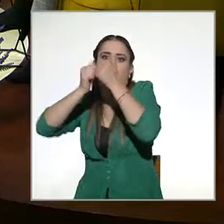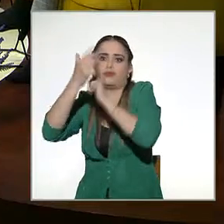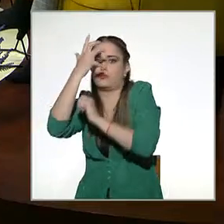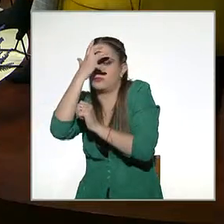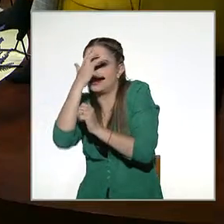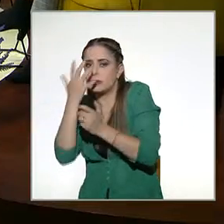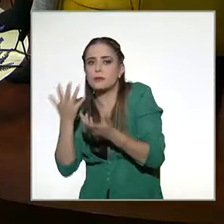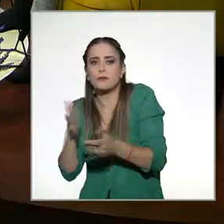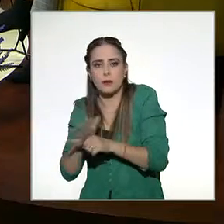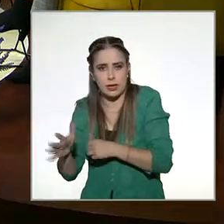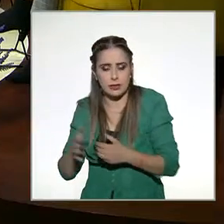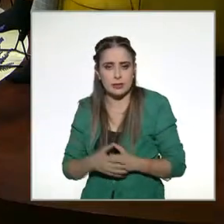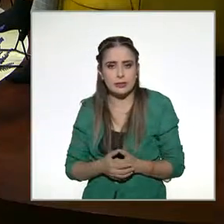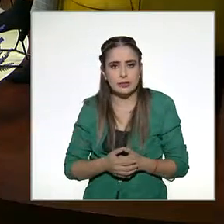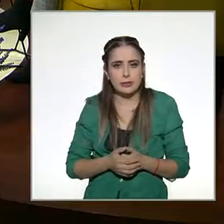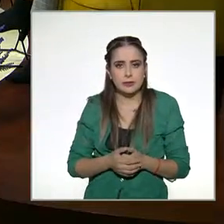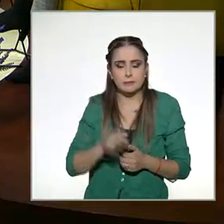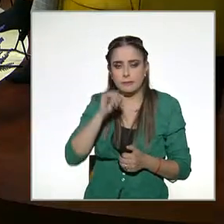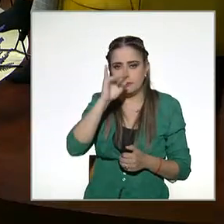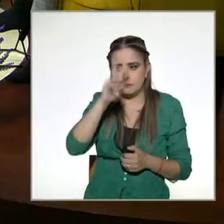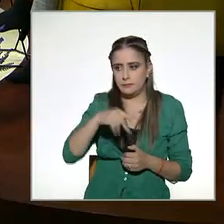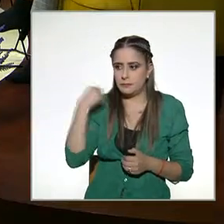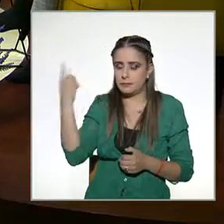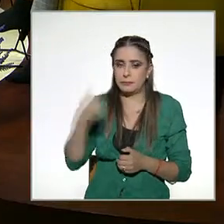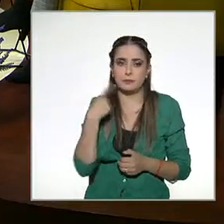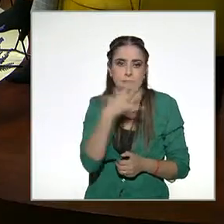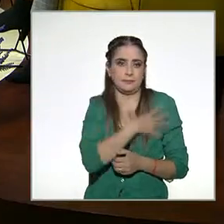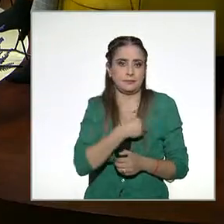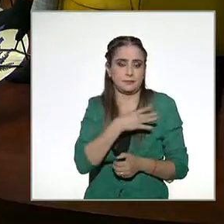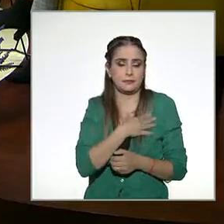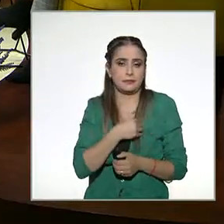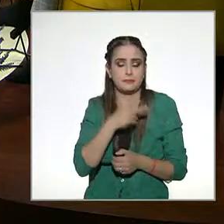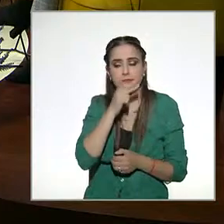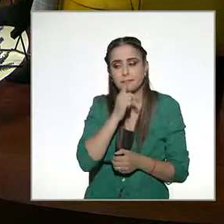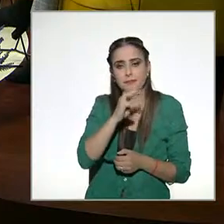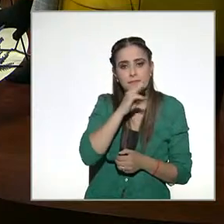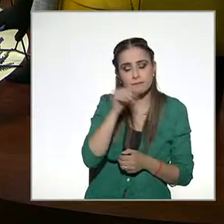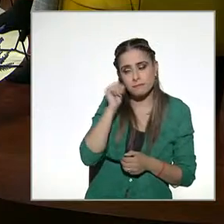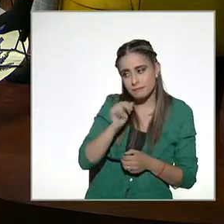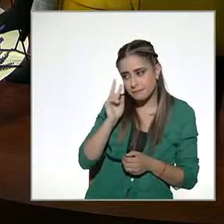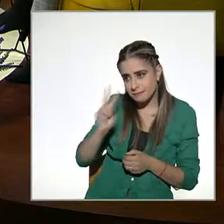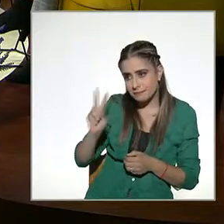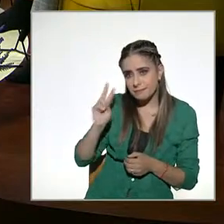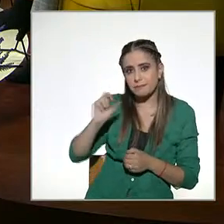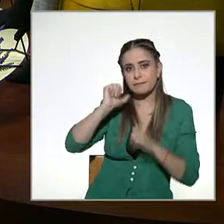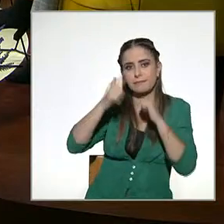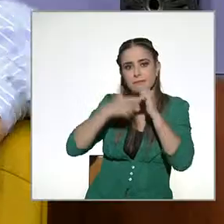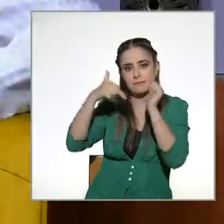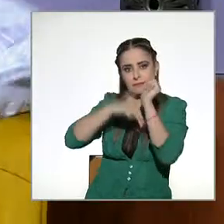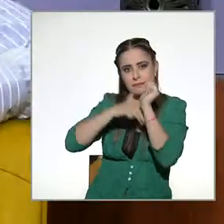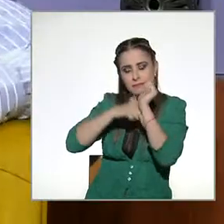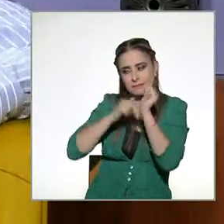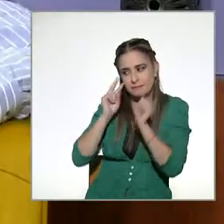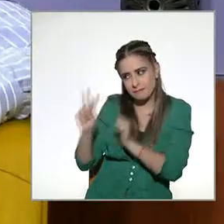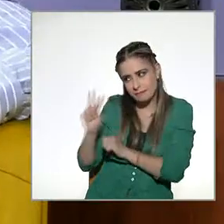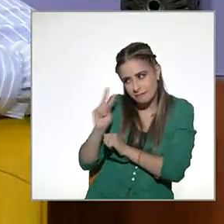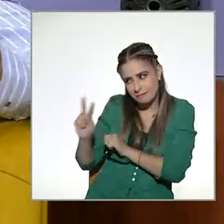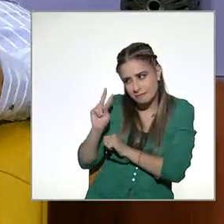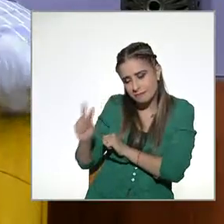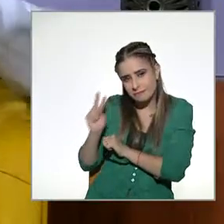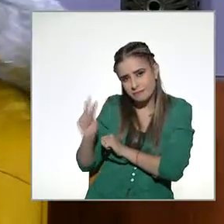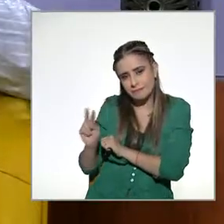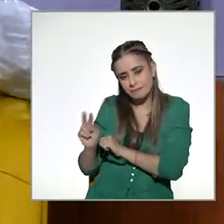esconde algo, porque justo todo hijo es un enigma, ¿no? Es decir, los padres siempre, los hijos les van a esconder algo, pero no es nada más porque